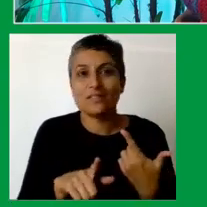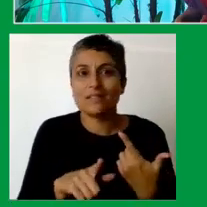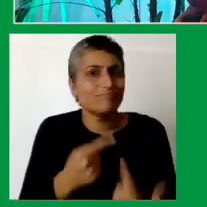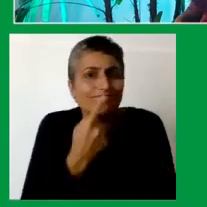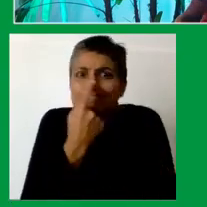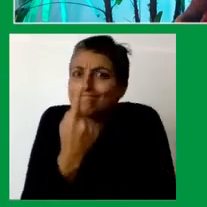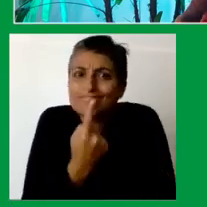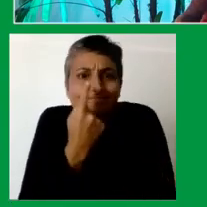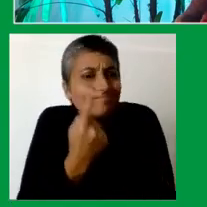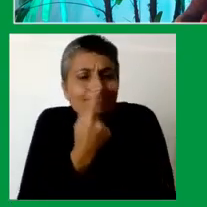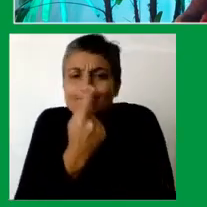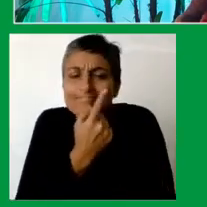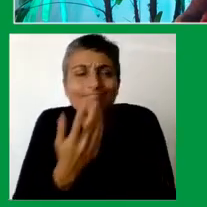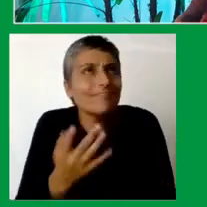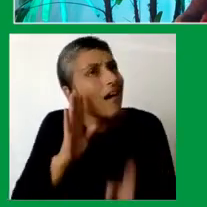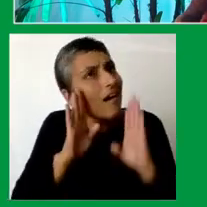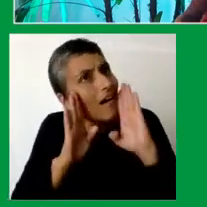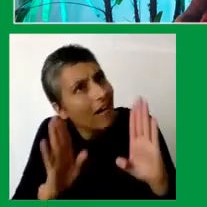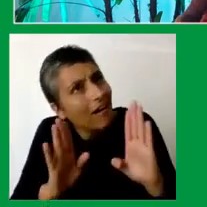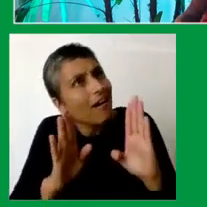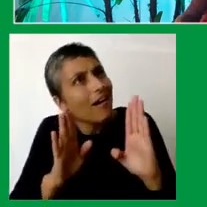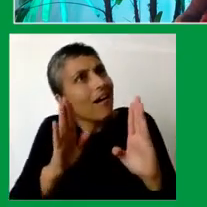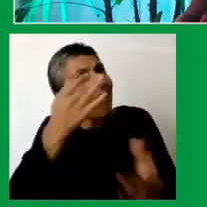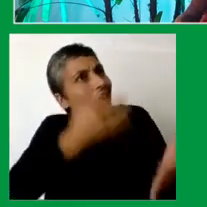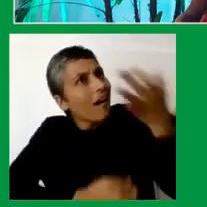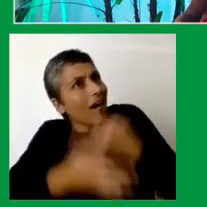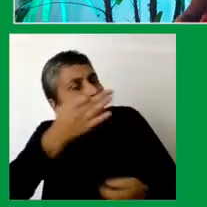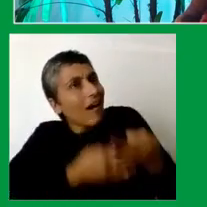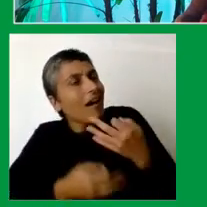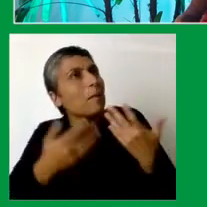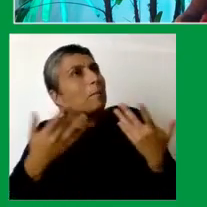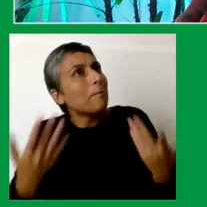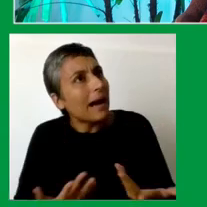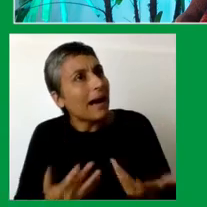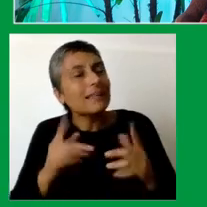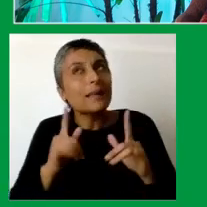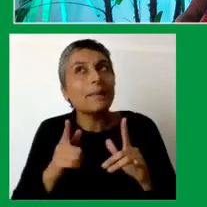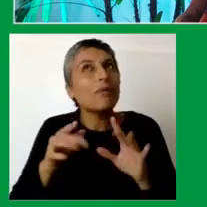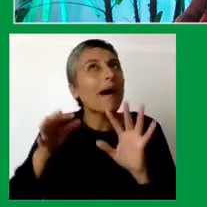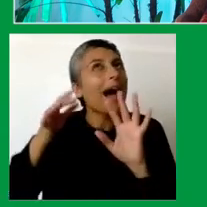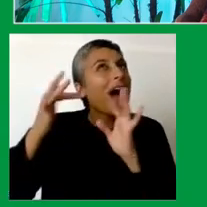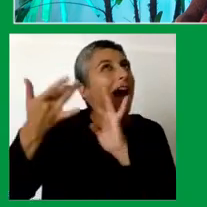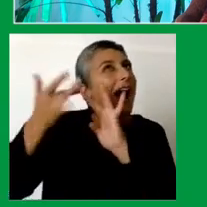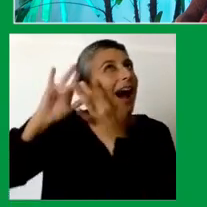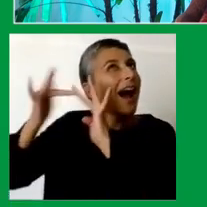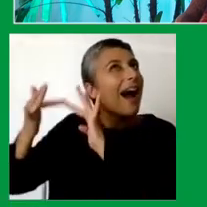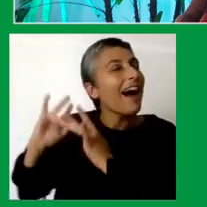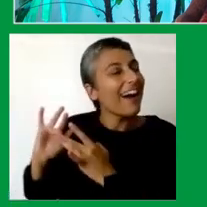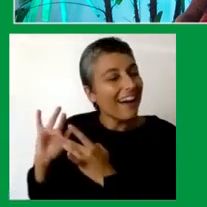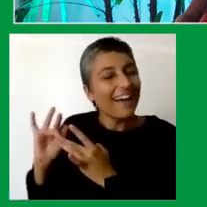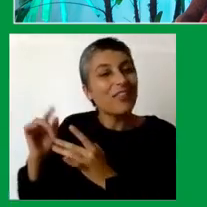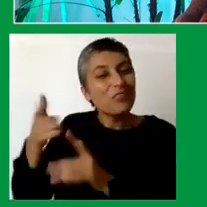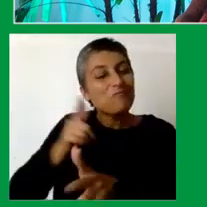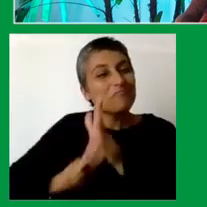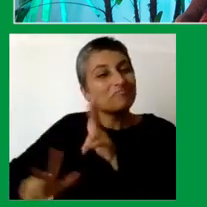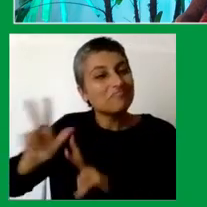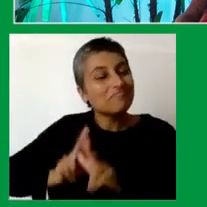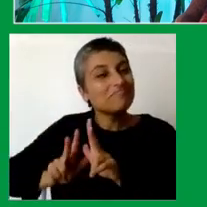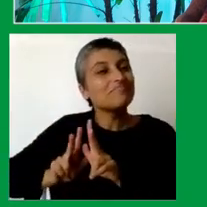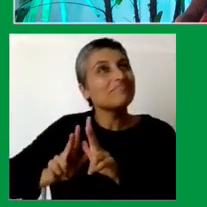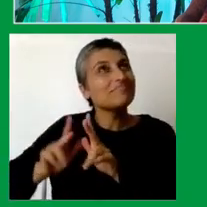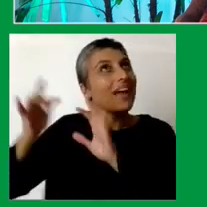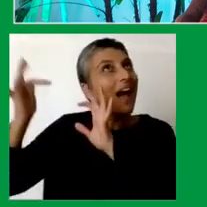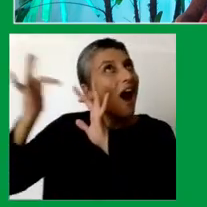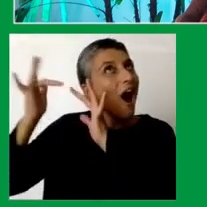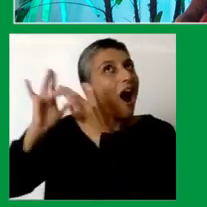escucharte, poder también ir haciendo nexo con cada una de las cuestiones que vos traías y que también nosotros los vivimos tanto dentro de los